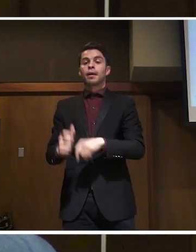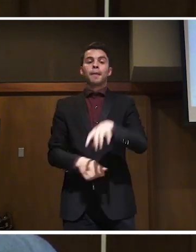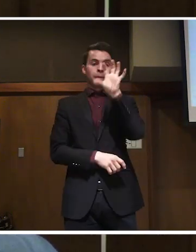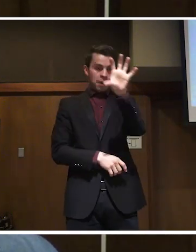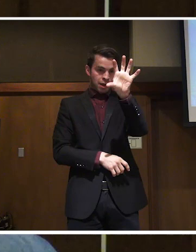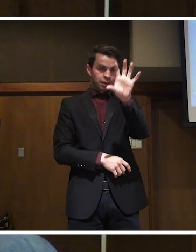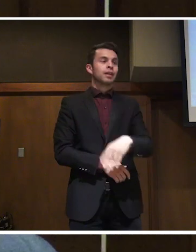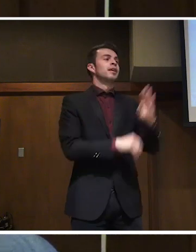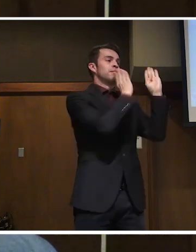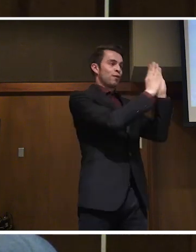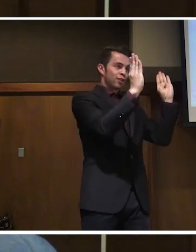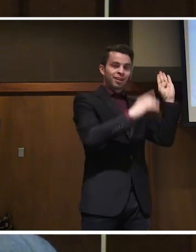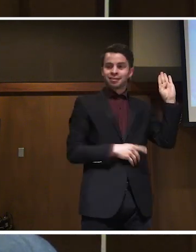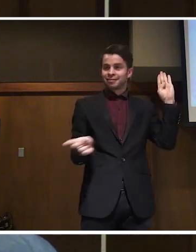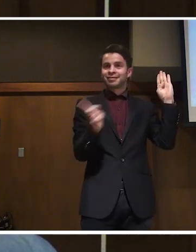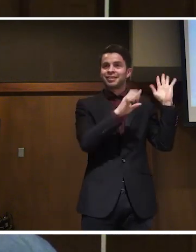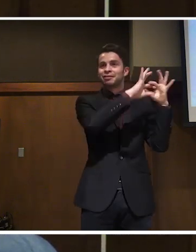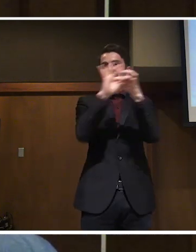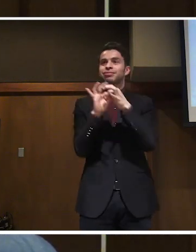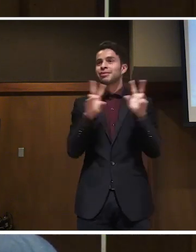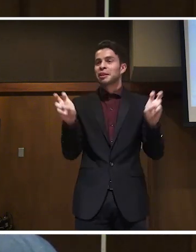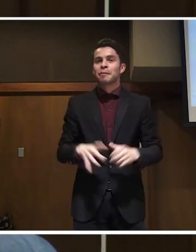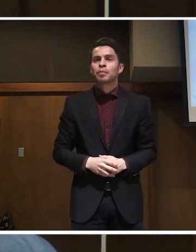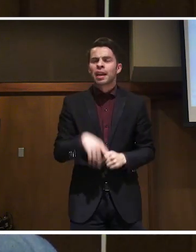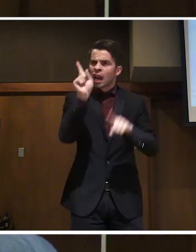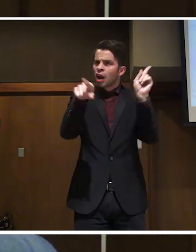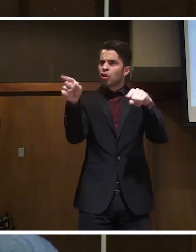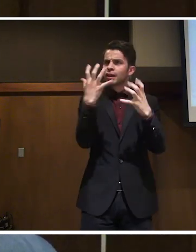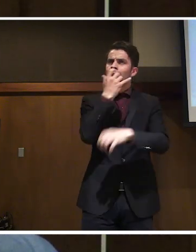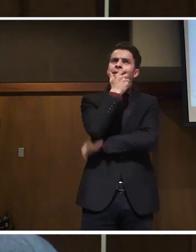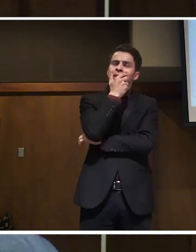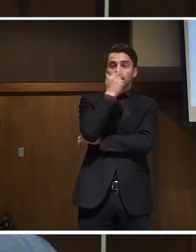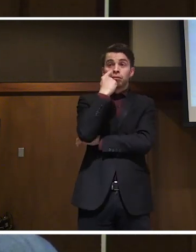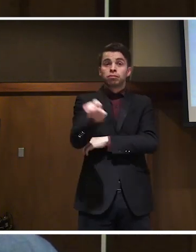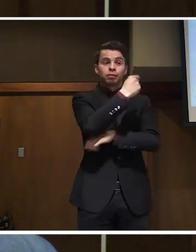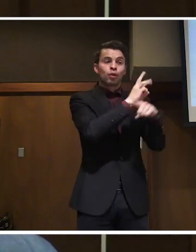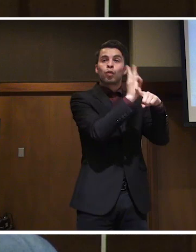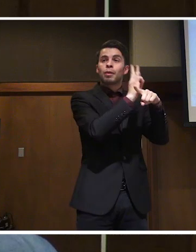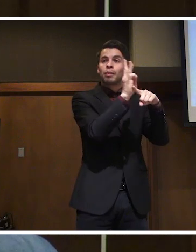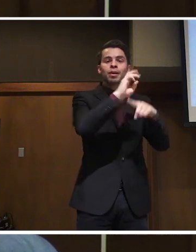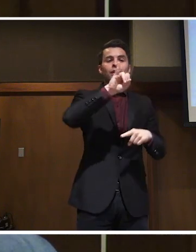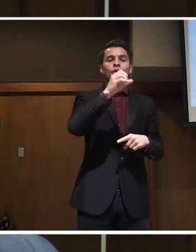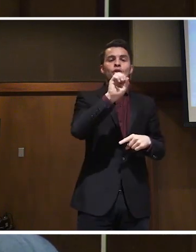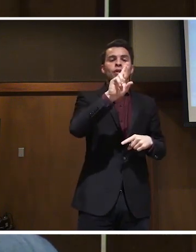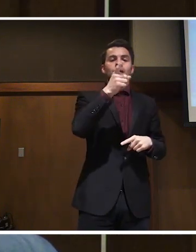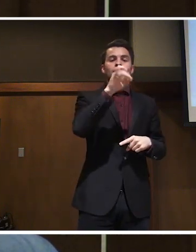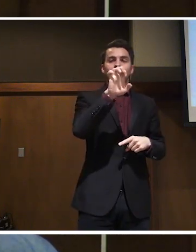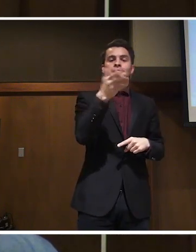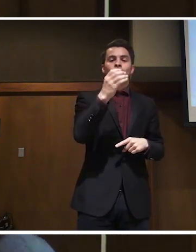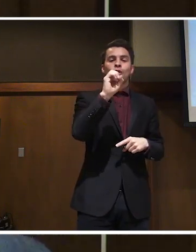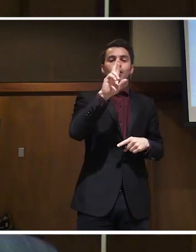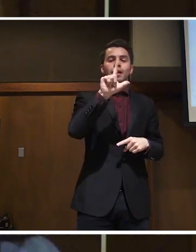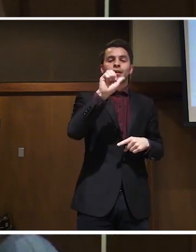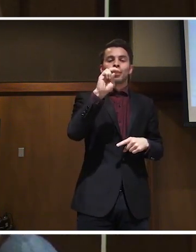Parte de eso lo he discutido en otras partes. Les recomiendo a los que tengan intereses muy concretos ir a mi página web, jorgeorlandomelo.com, donde